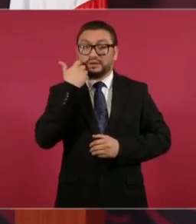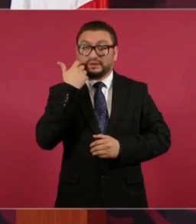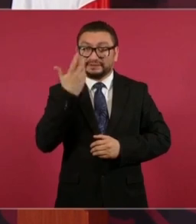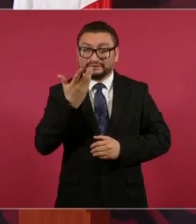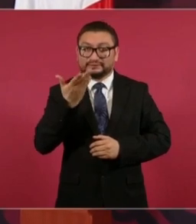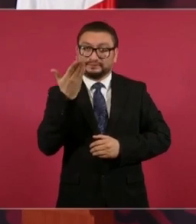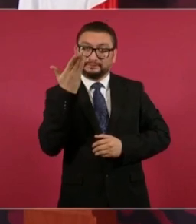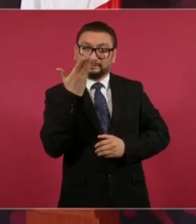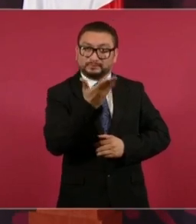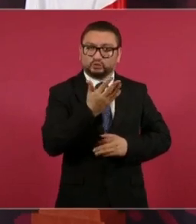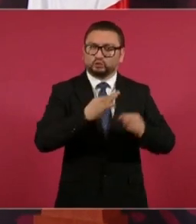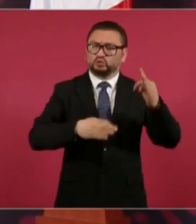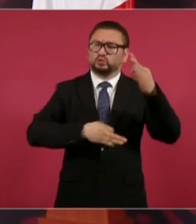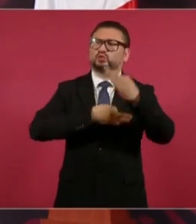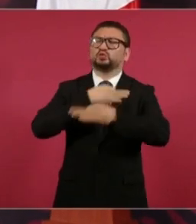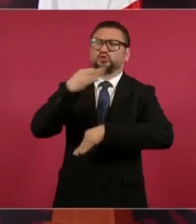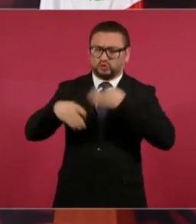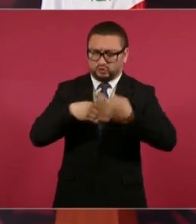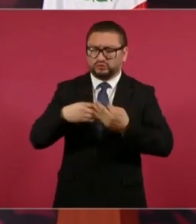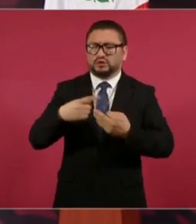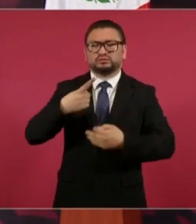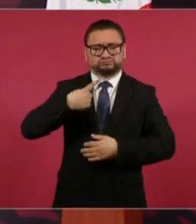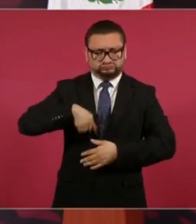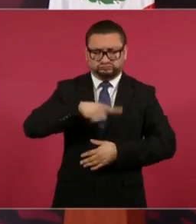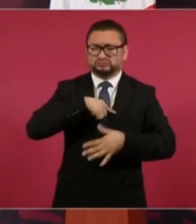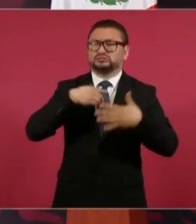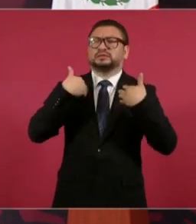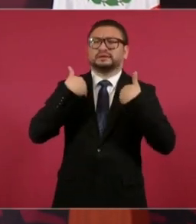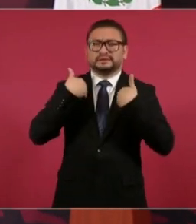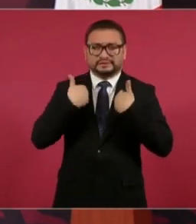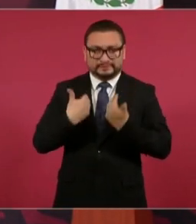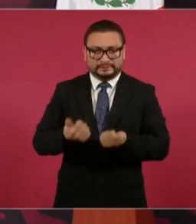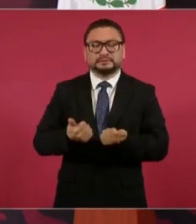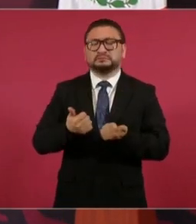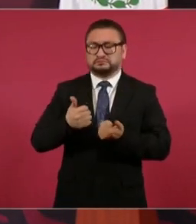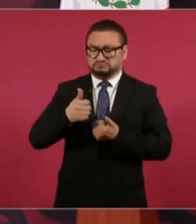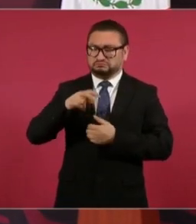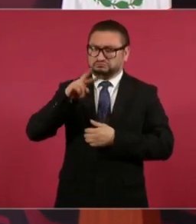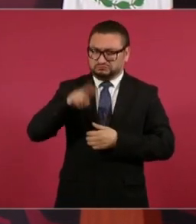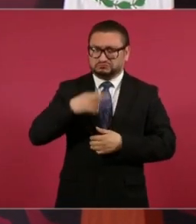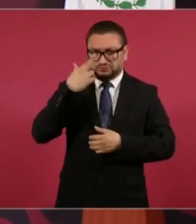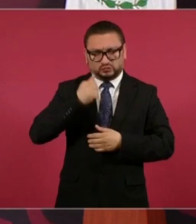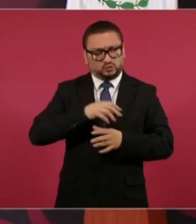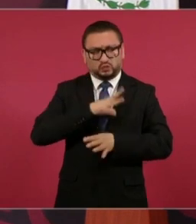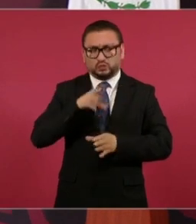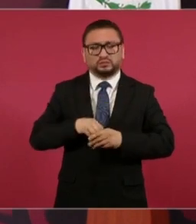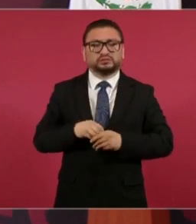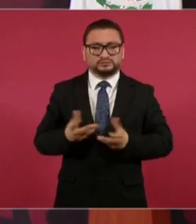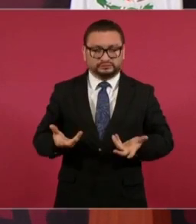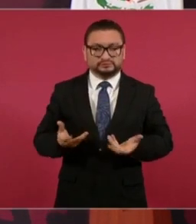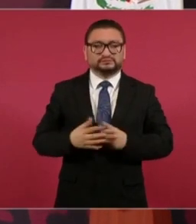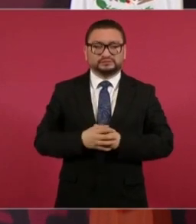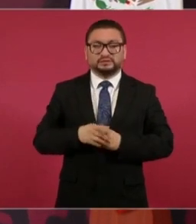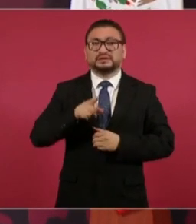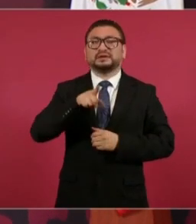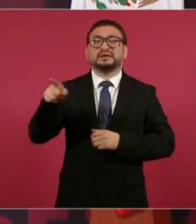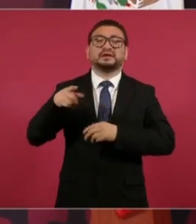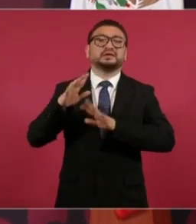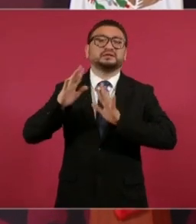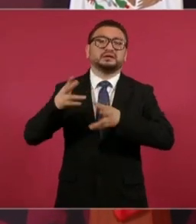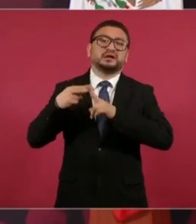padres los comprendemos perfectamente bien este pues ya llevan